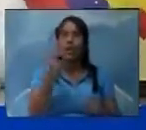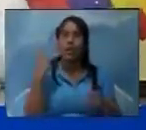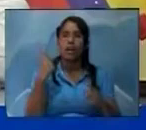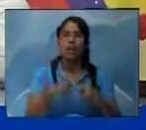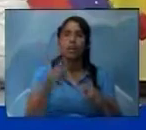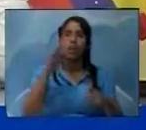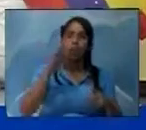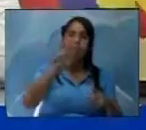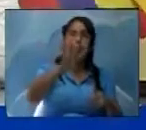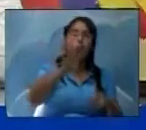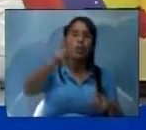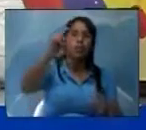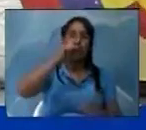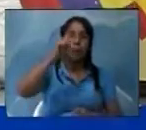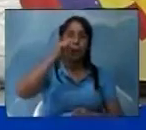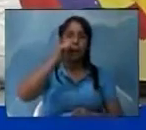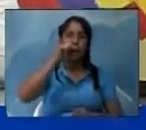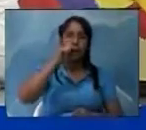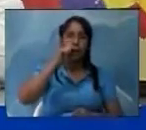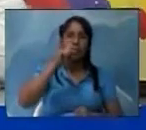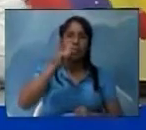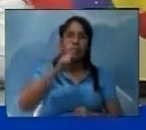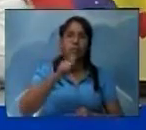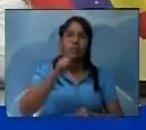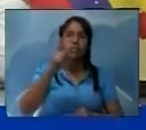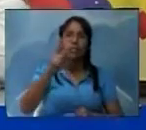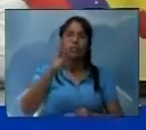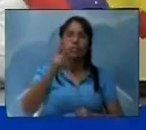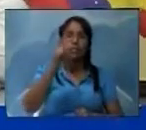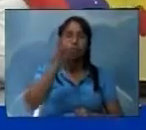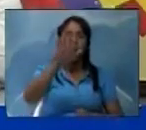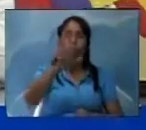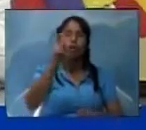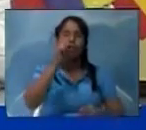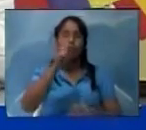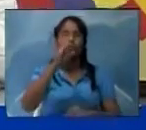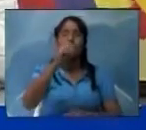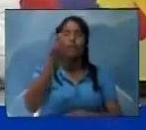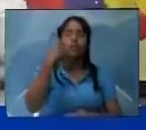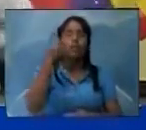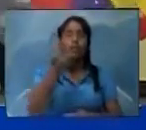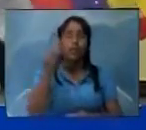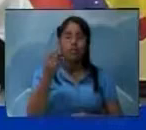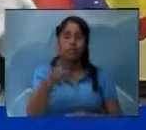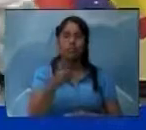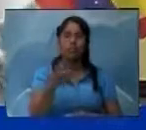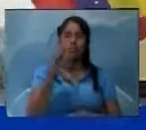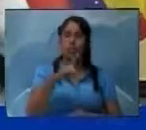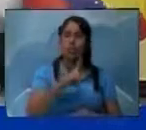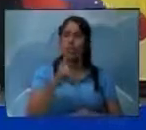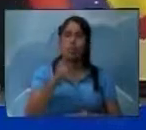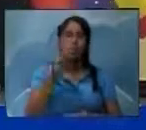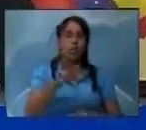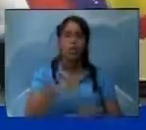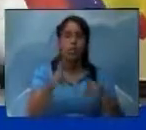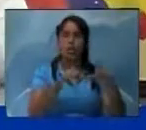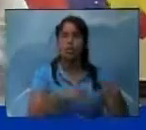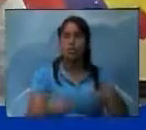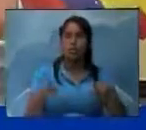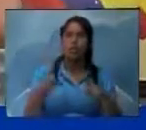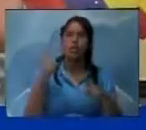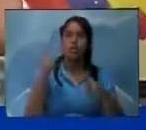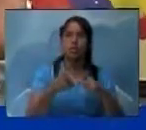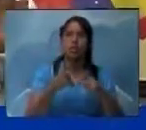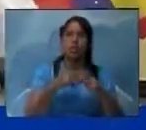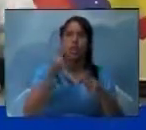aquellos cuatro varones, Daniel, Sadrá, Mesá y Abednego, que ellos no estaban ahí?